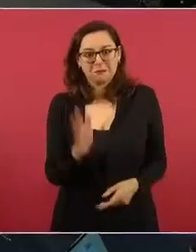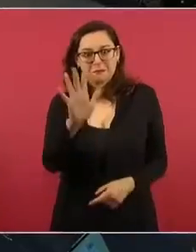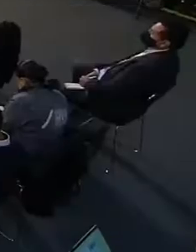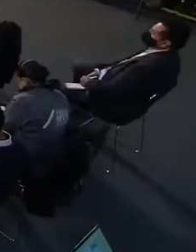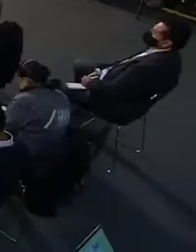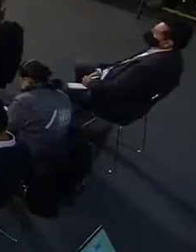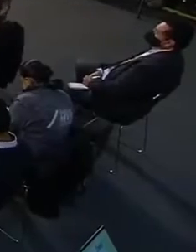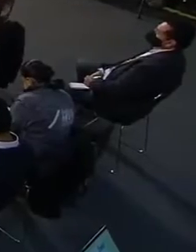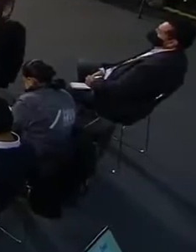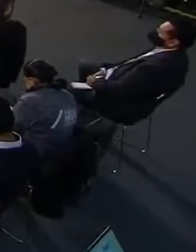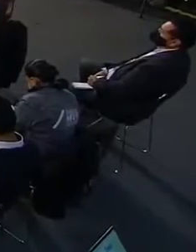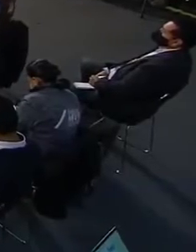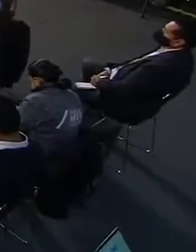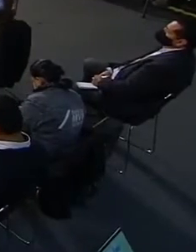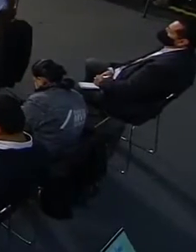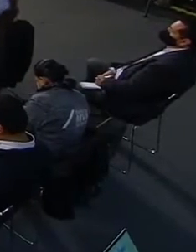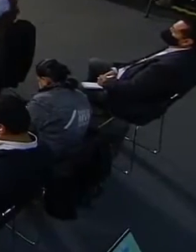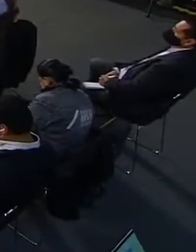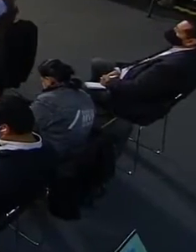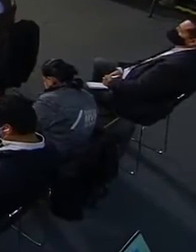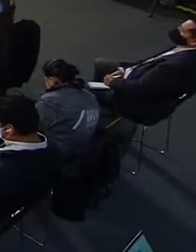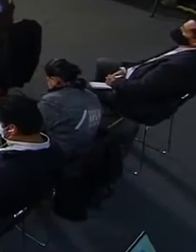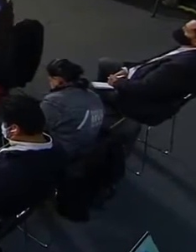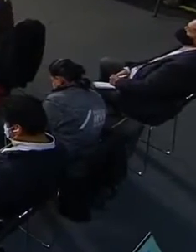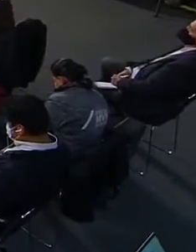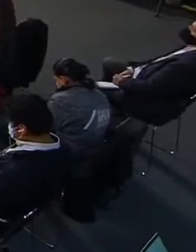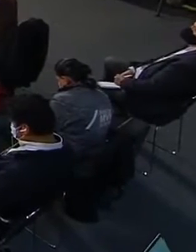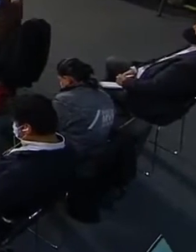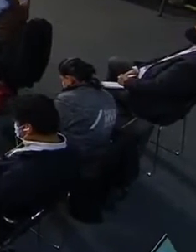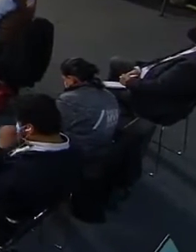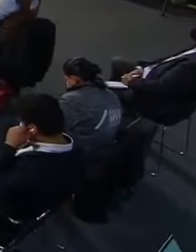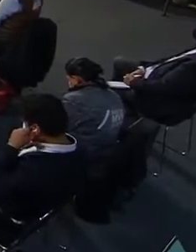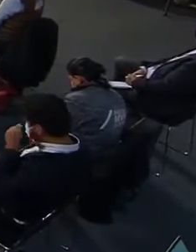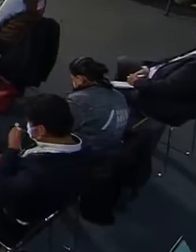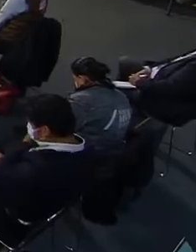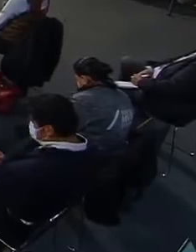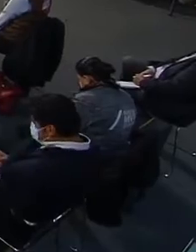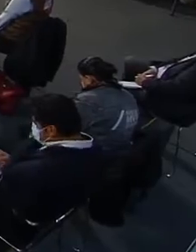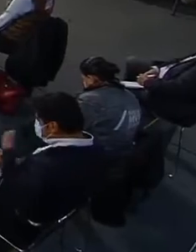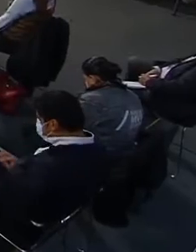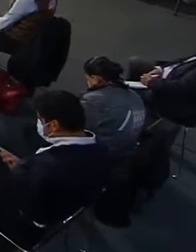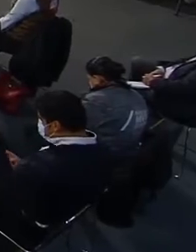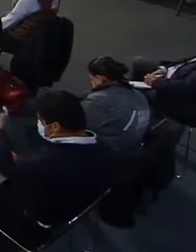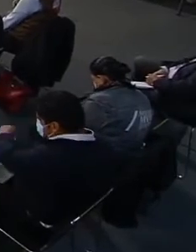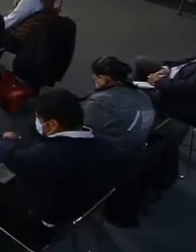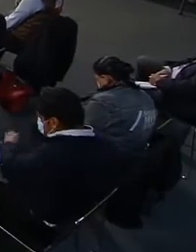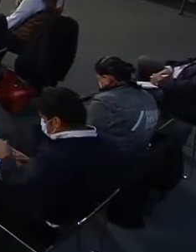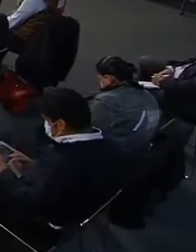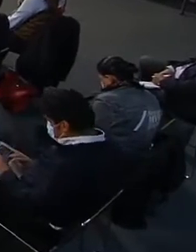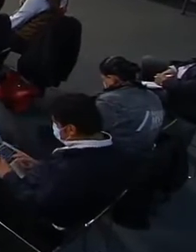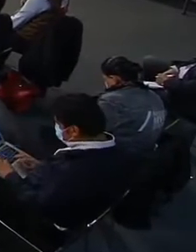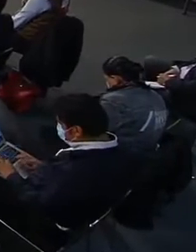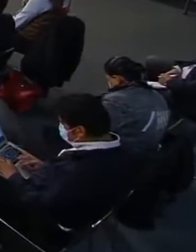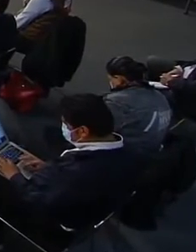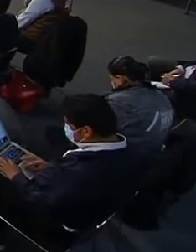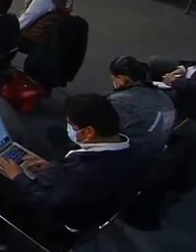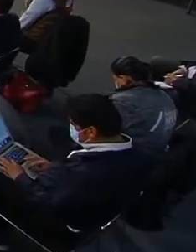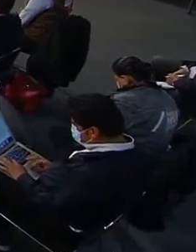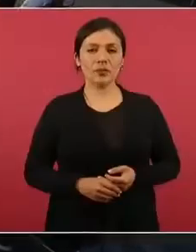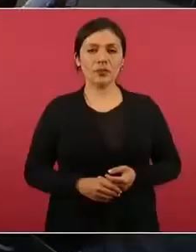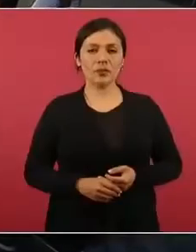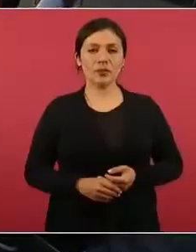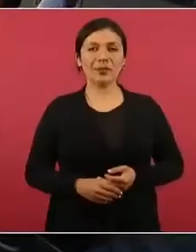Sin afán de polemizar y contrastando su visión de que no hubo violencia el domingo, ¿qué piensa de estos